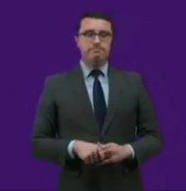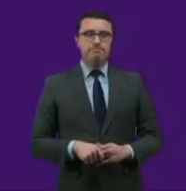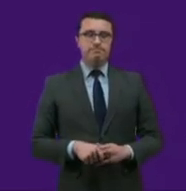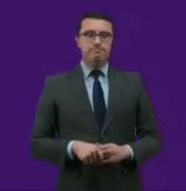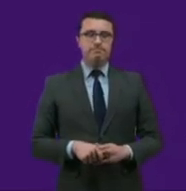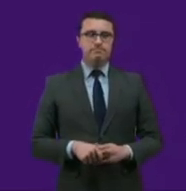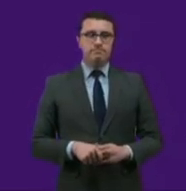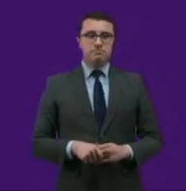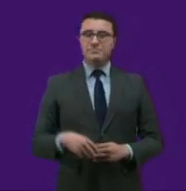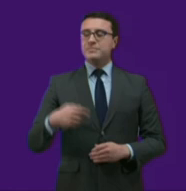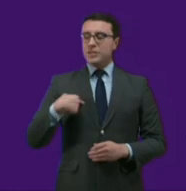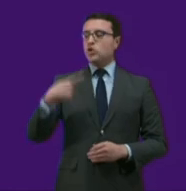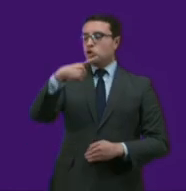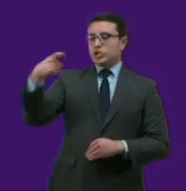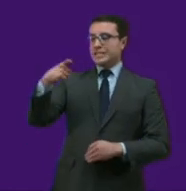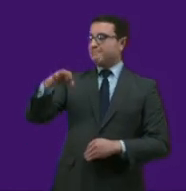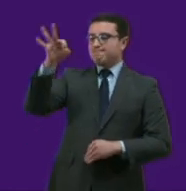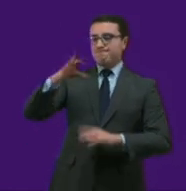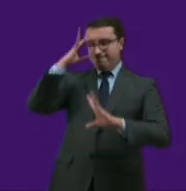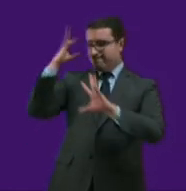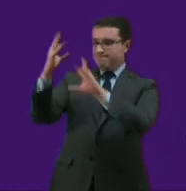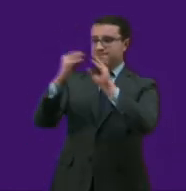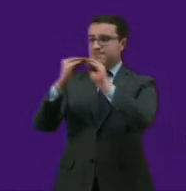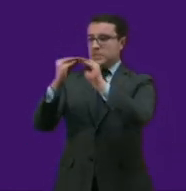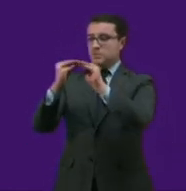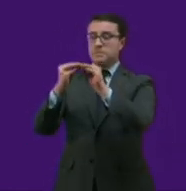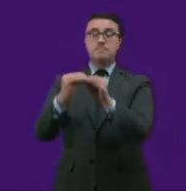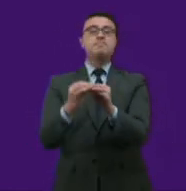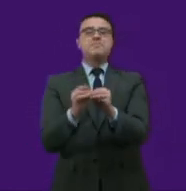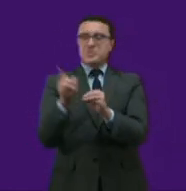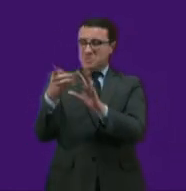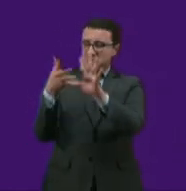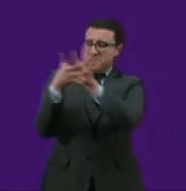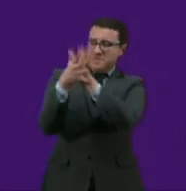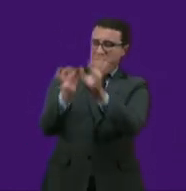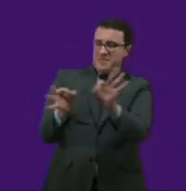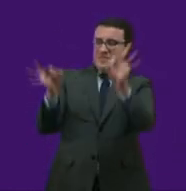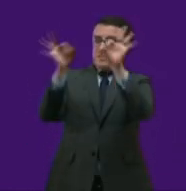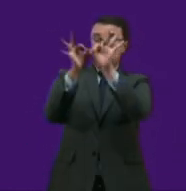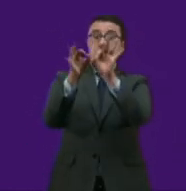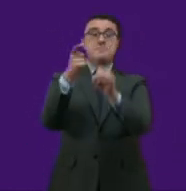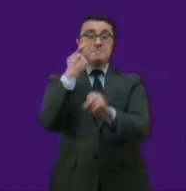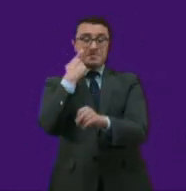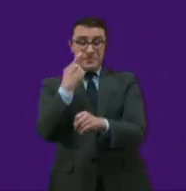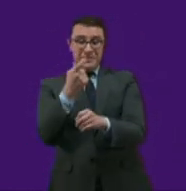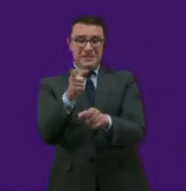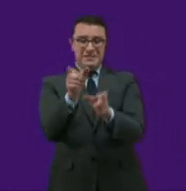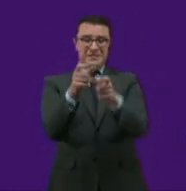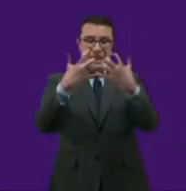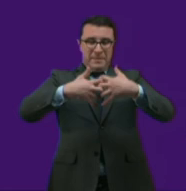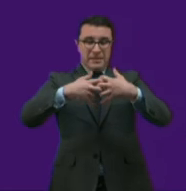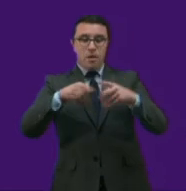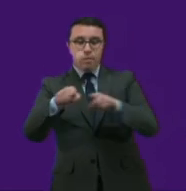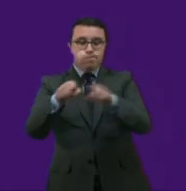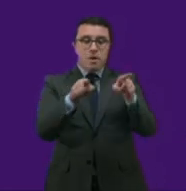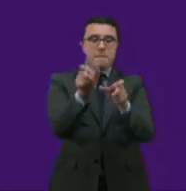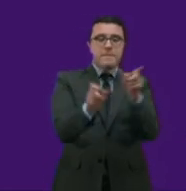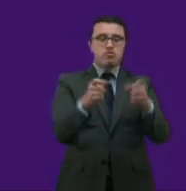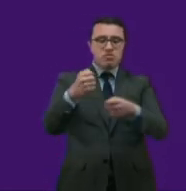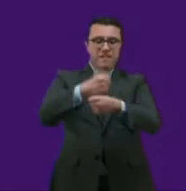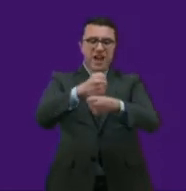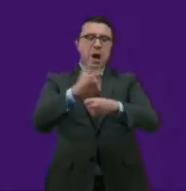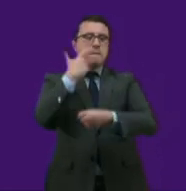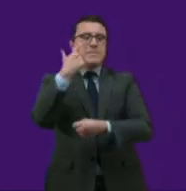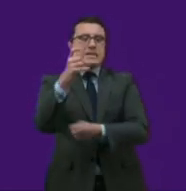100% de acuerdo. Tocaste un tema importante y es el tema, obviamente, de que tienes empleados, tienes un equipo y pues de alguna